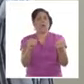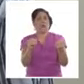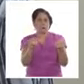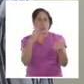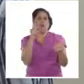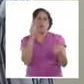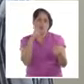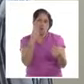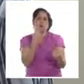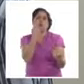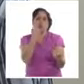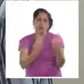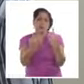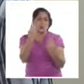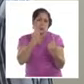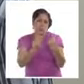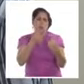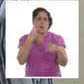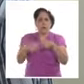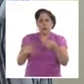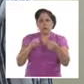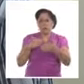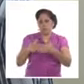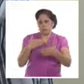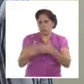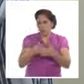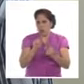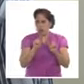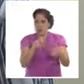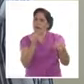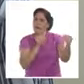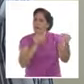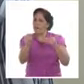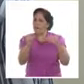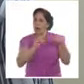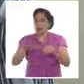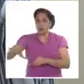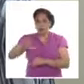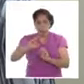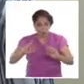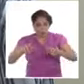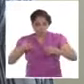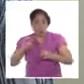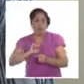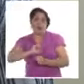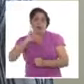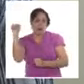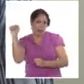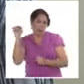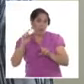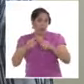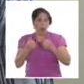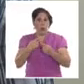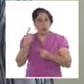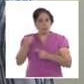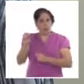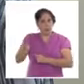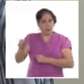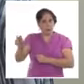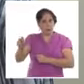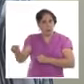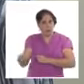alternativas, y entonces son cuestiones que nos permite y ganamos todo, tanto nosotros como